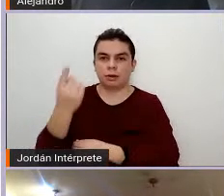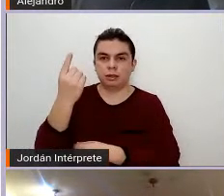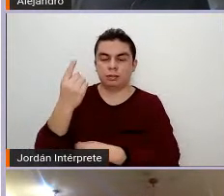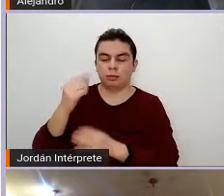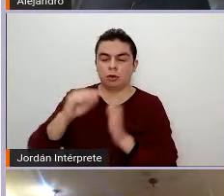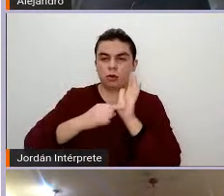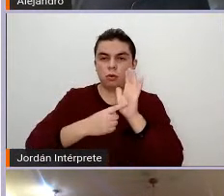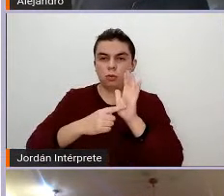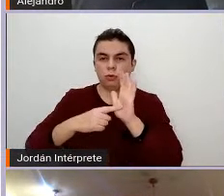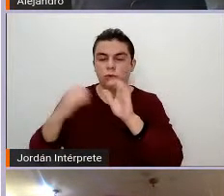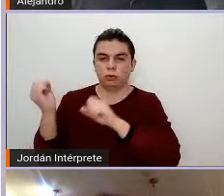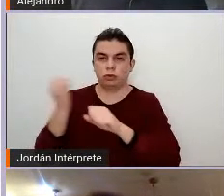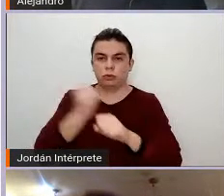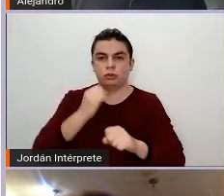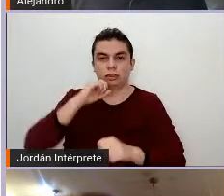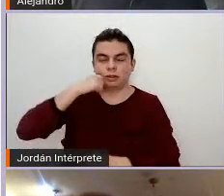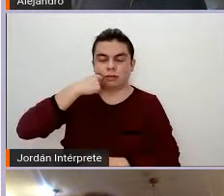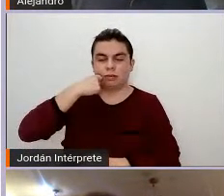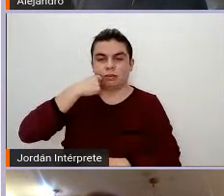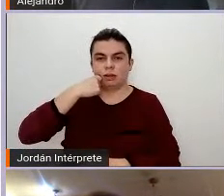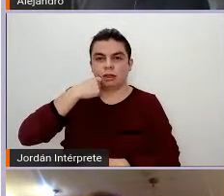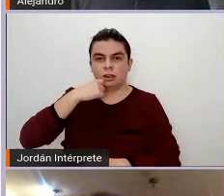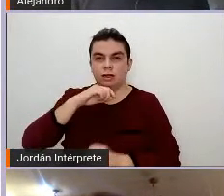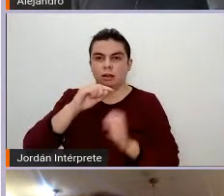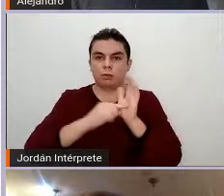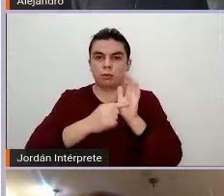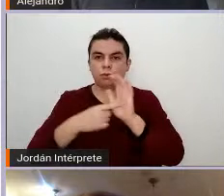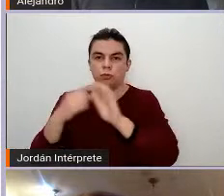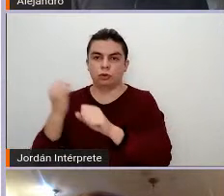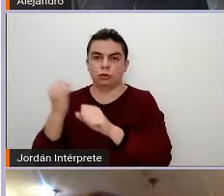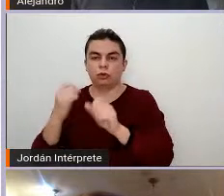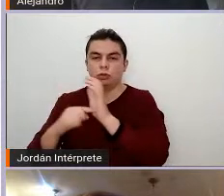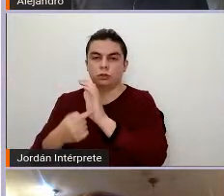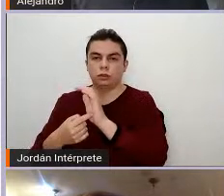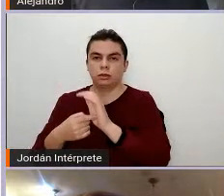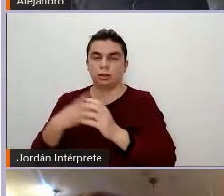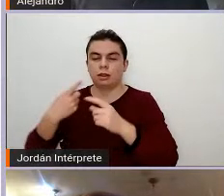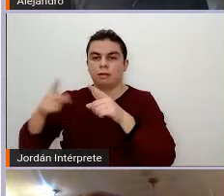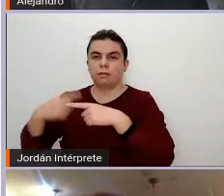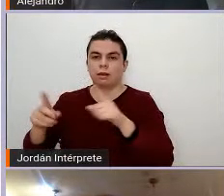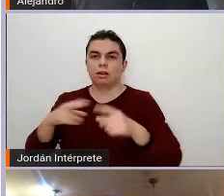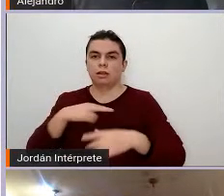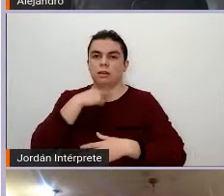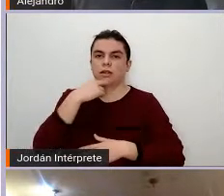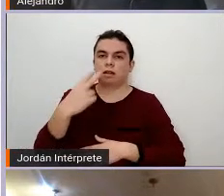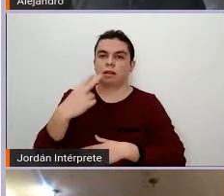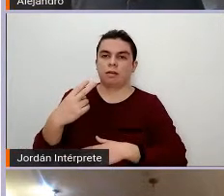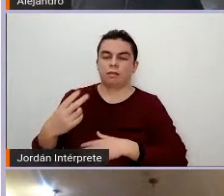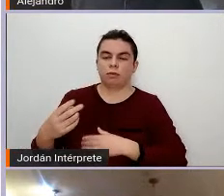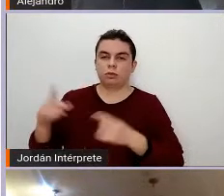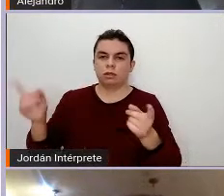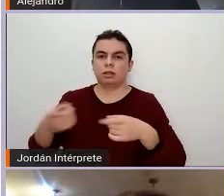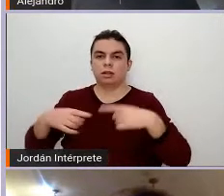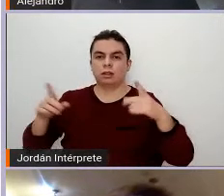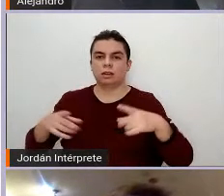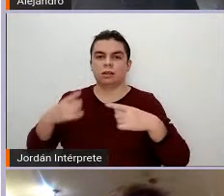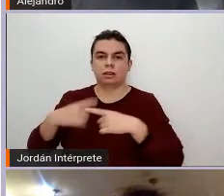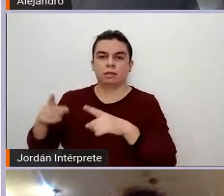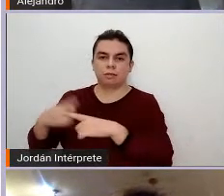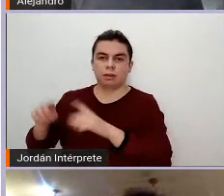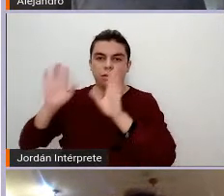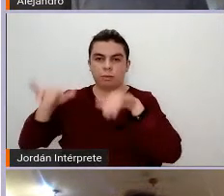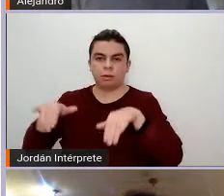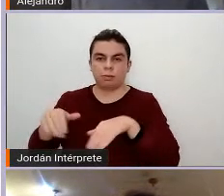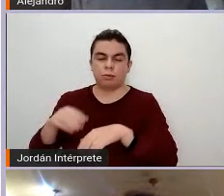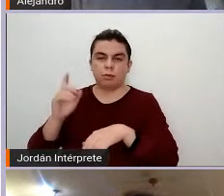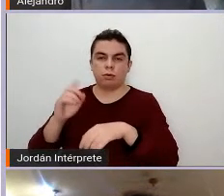un punto contrapunto. Son diferentes voces que cantan de forma distinta sobre un mismo tema. Cierro comillas.